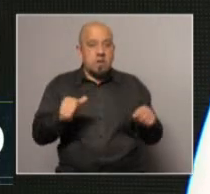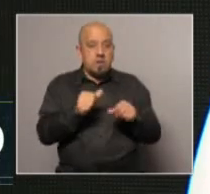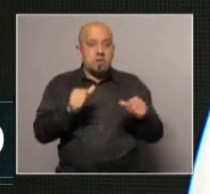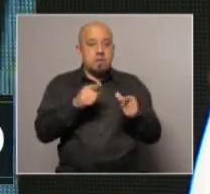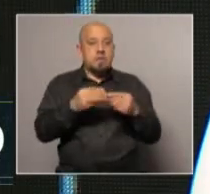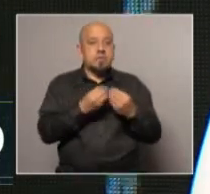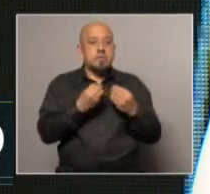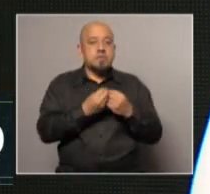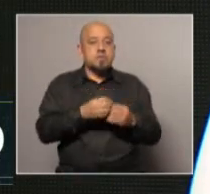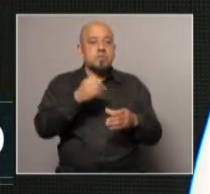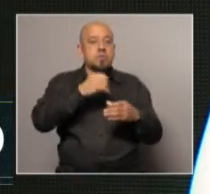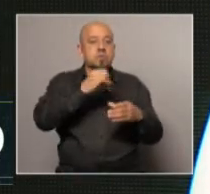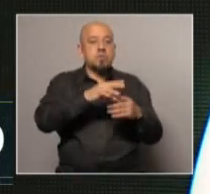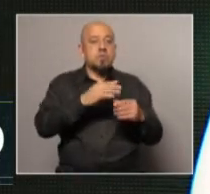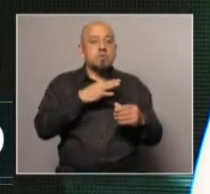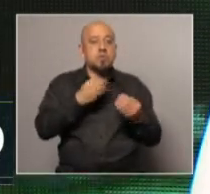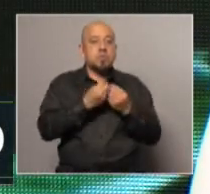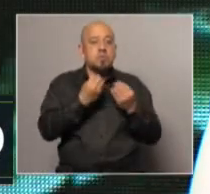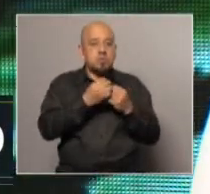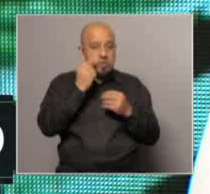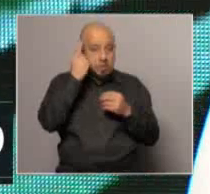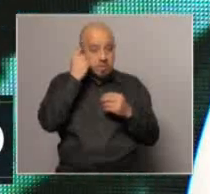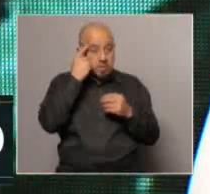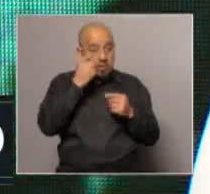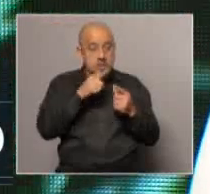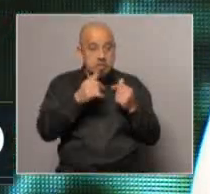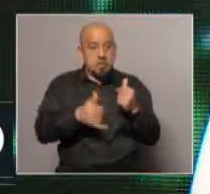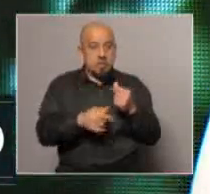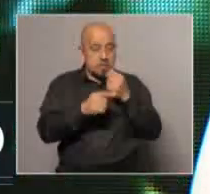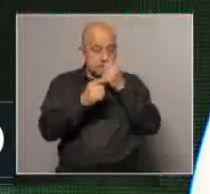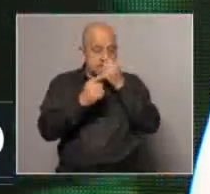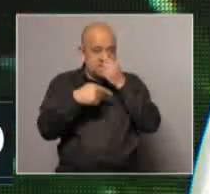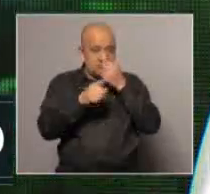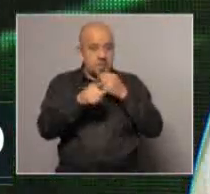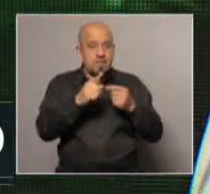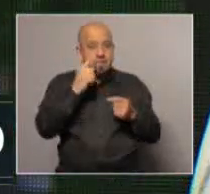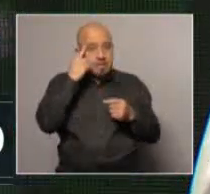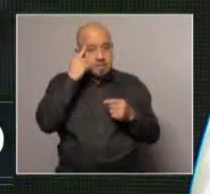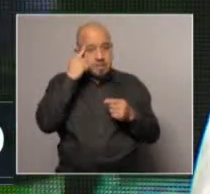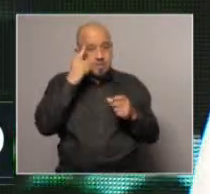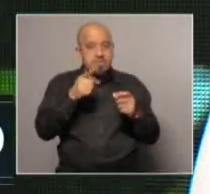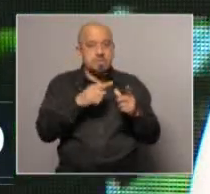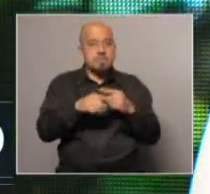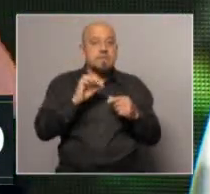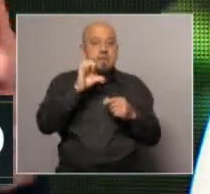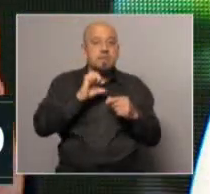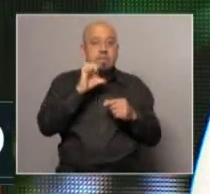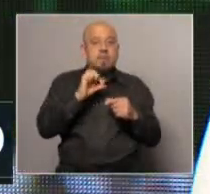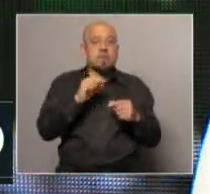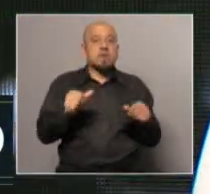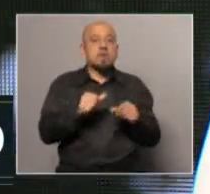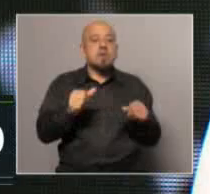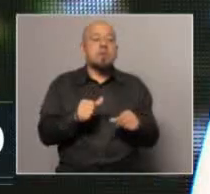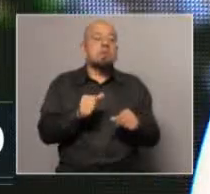de estos cultivadores que han adquirido mucha experiencia. Entonces, capaz que antes de pensar en grandísimas empresas que hagan grandísimas,